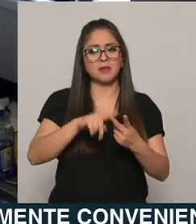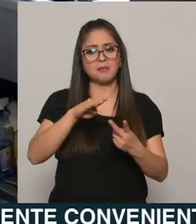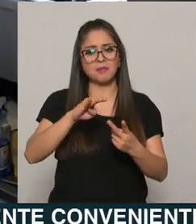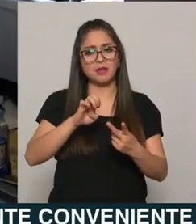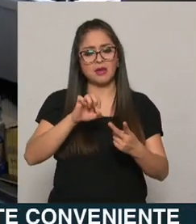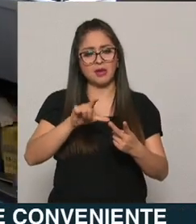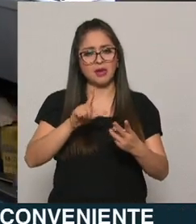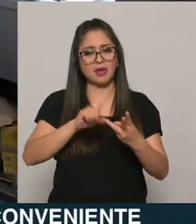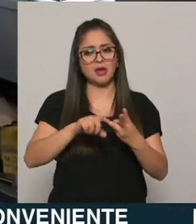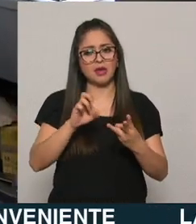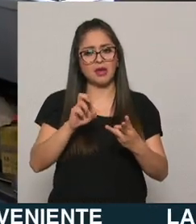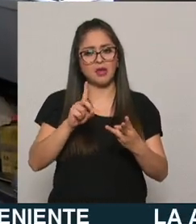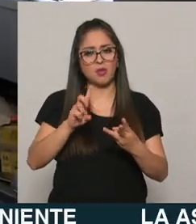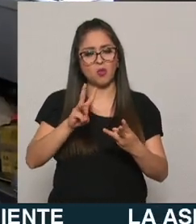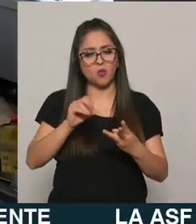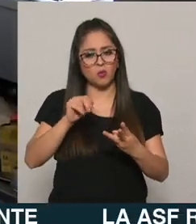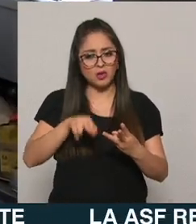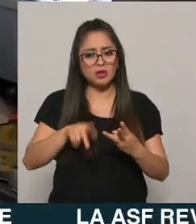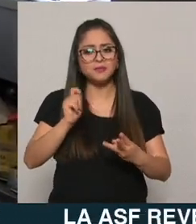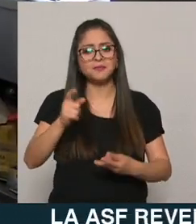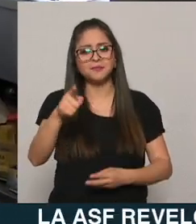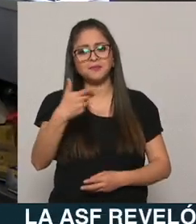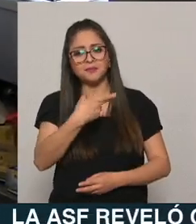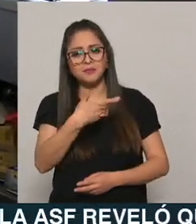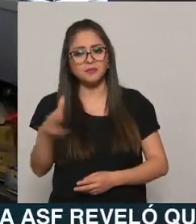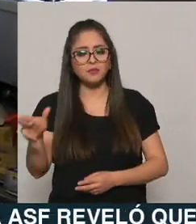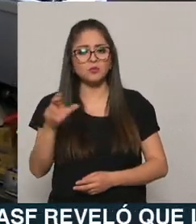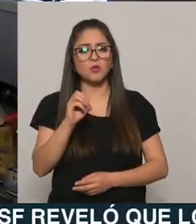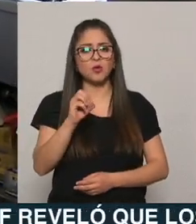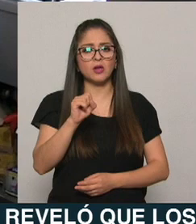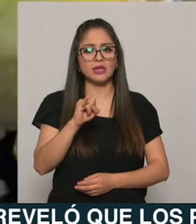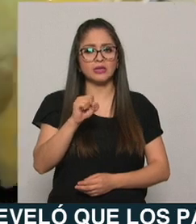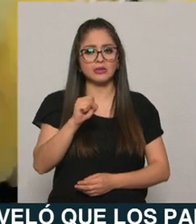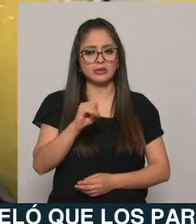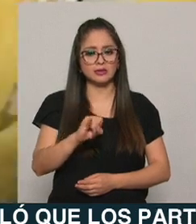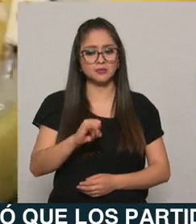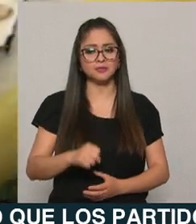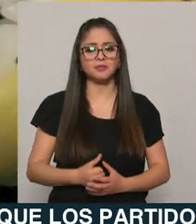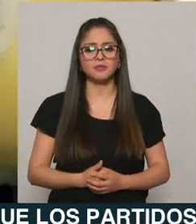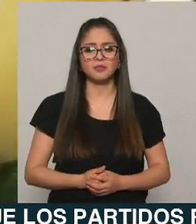y Edwin con su restaurante Oishi.